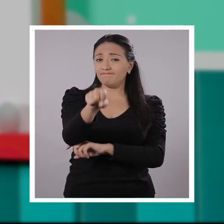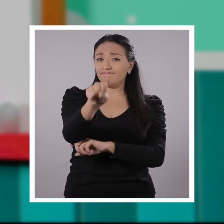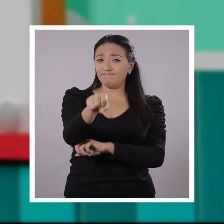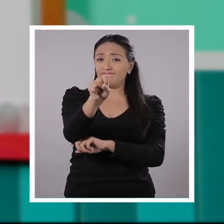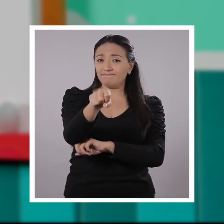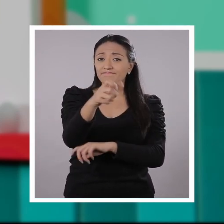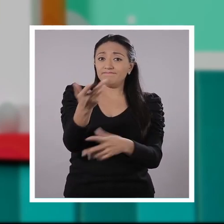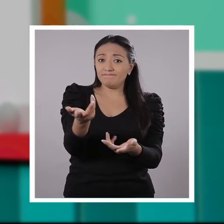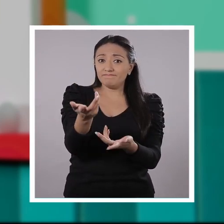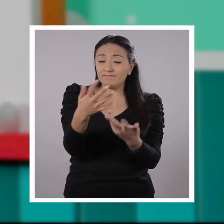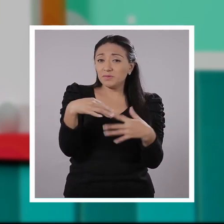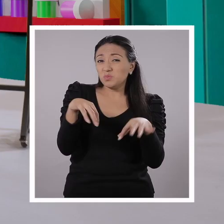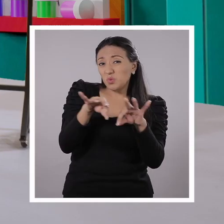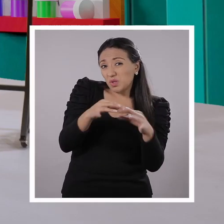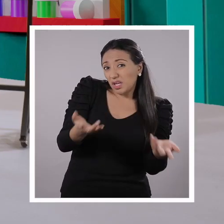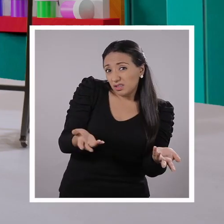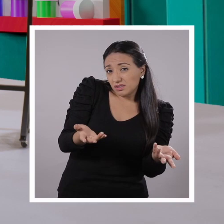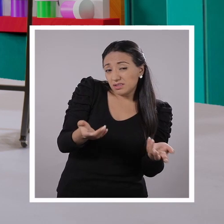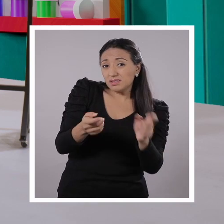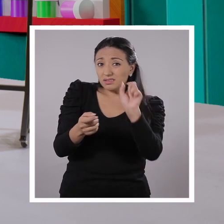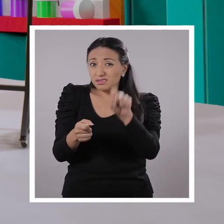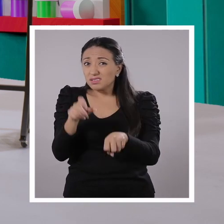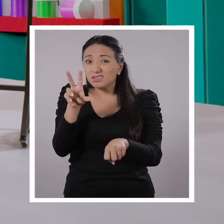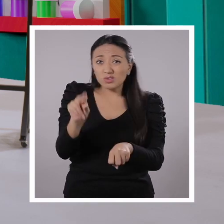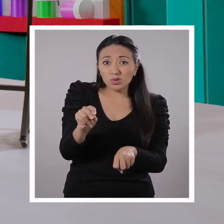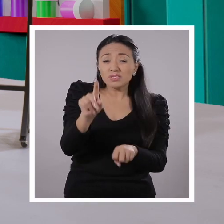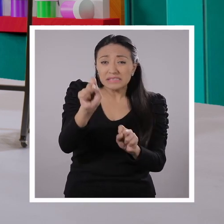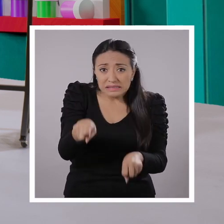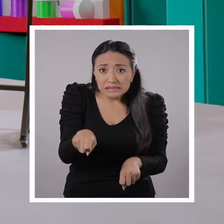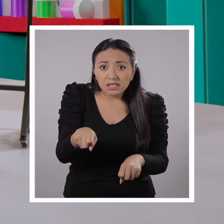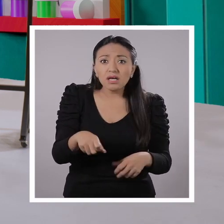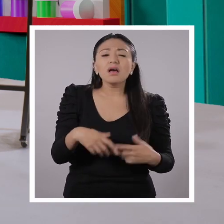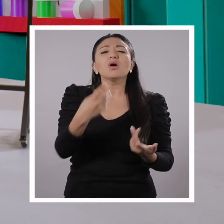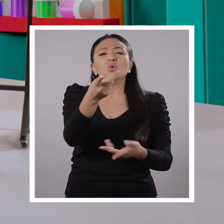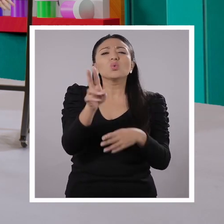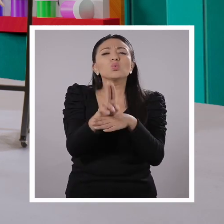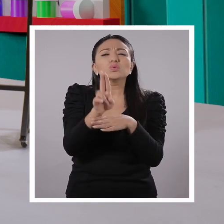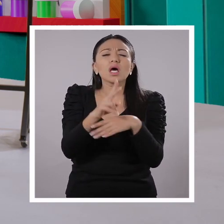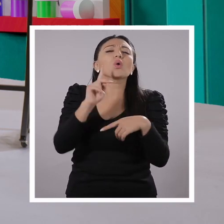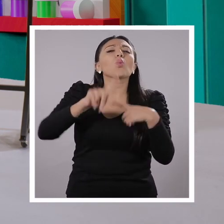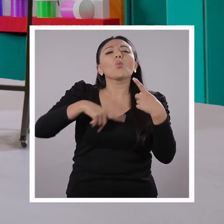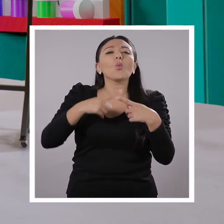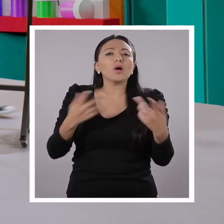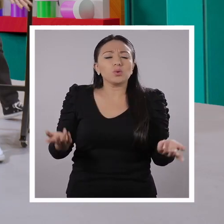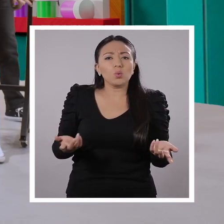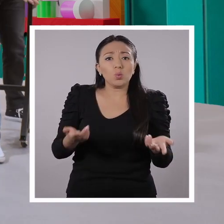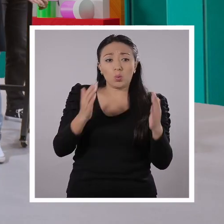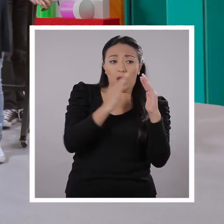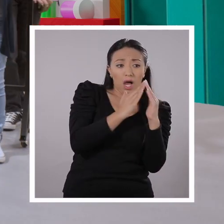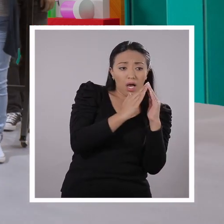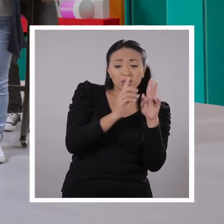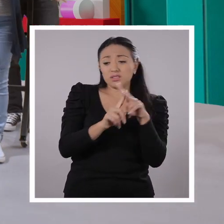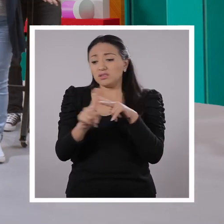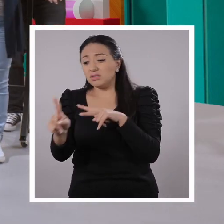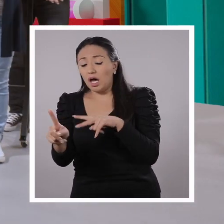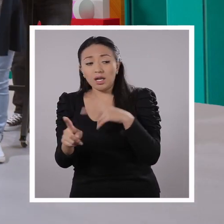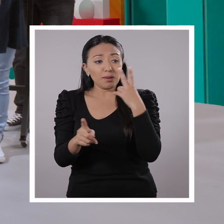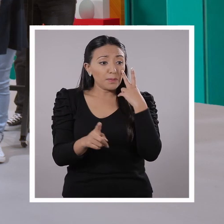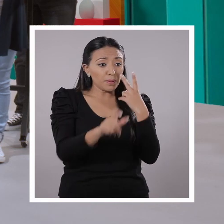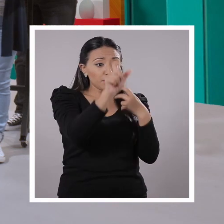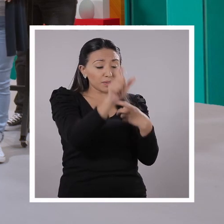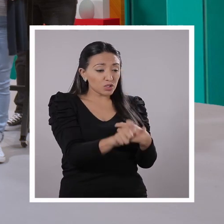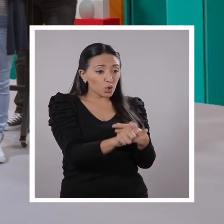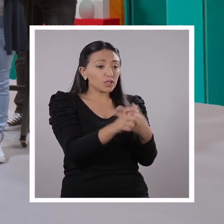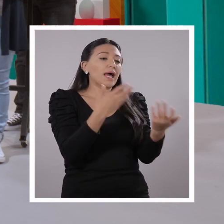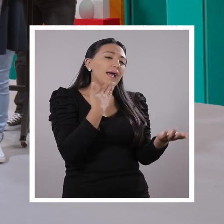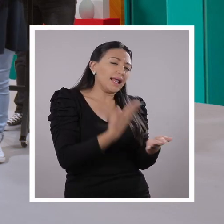¿Ah? ¿Será que son muy importantes, son valiosas estas palabras? Sí, ¿cuándo ustedes la usan? ¿En casa? ¿Cuando salen? ¿Cuando